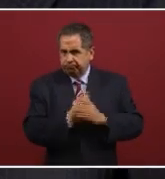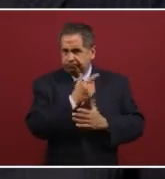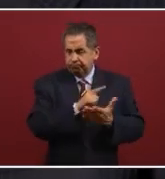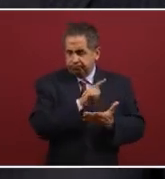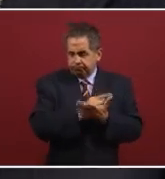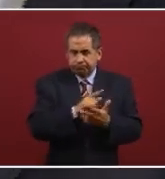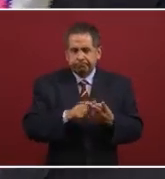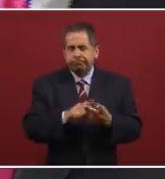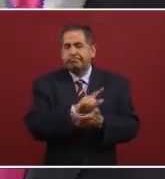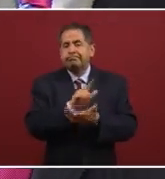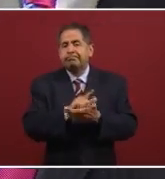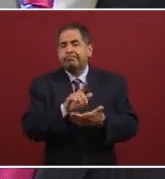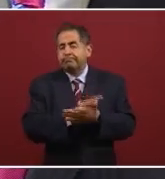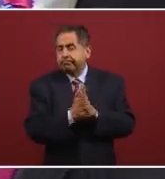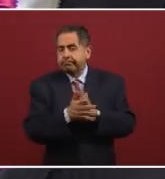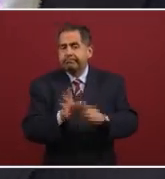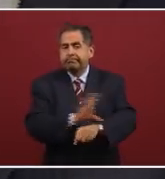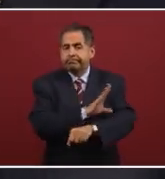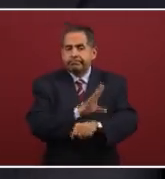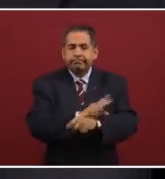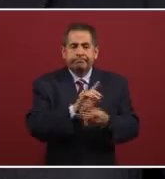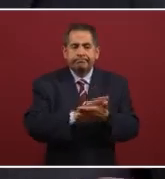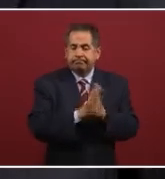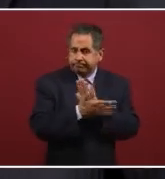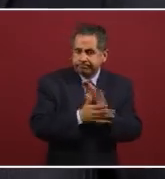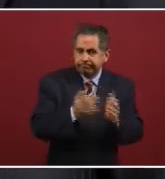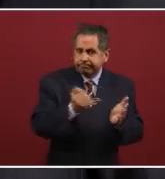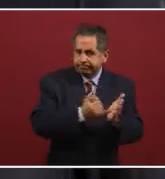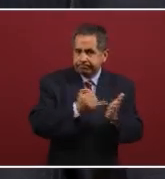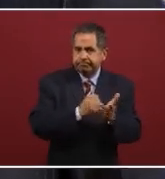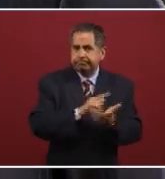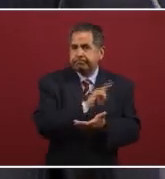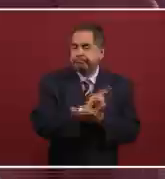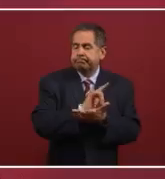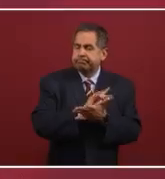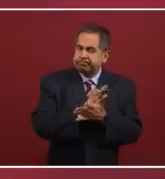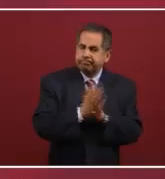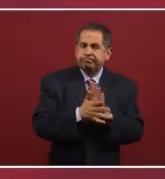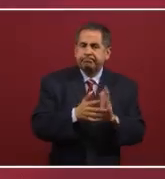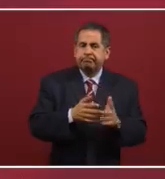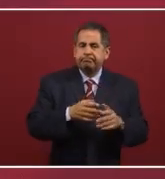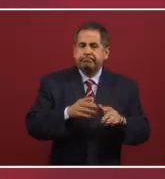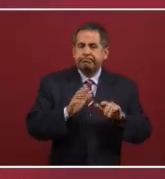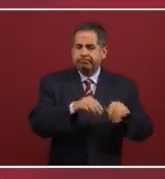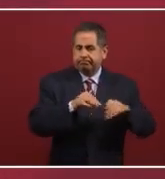reforma energética, reforma fiscal, reforma laboral,